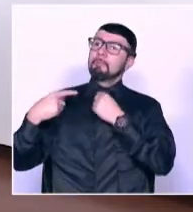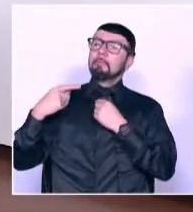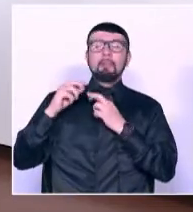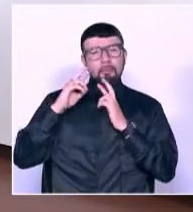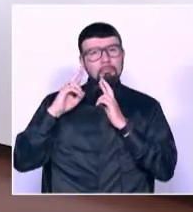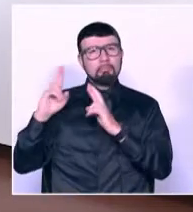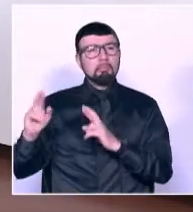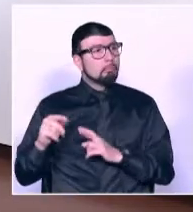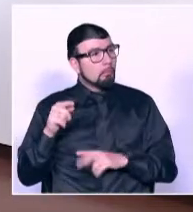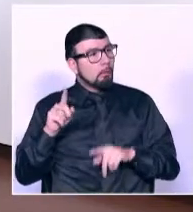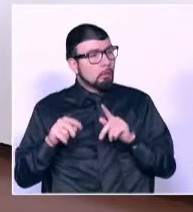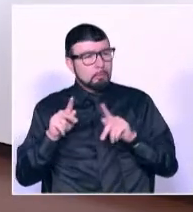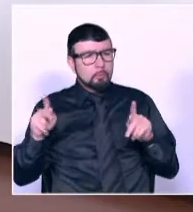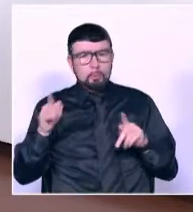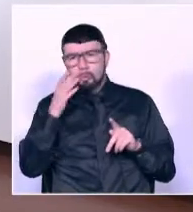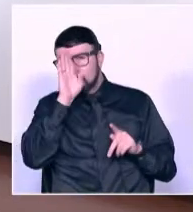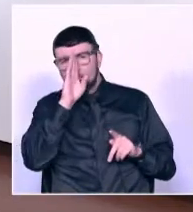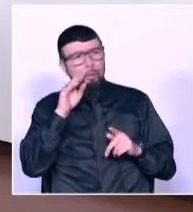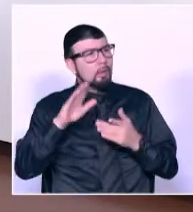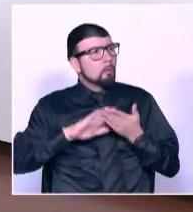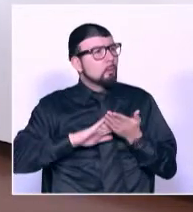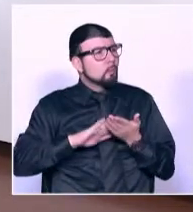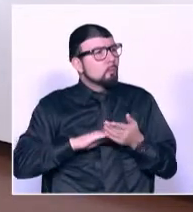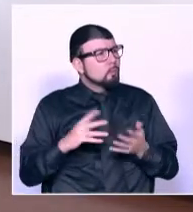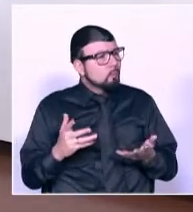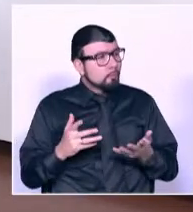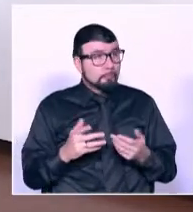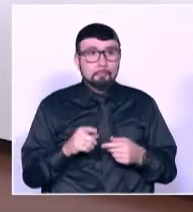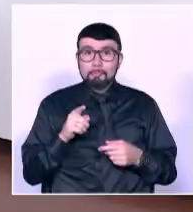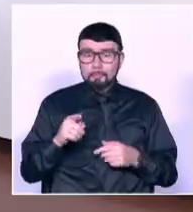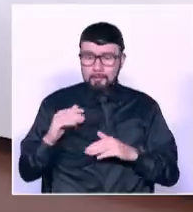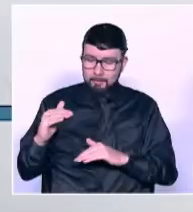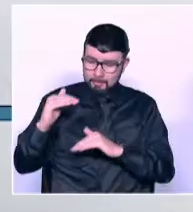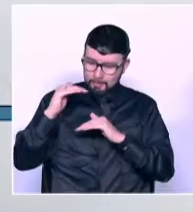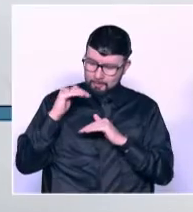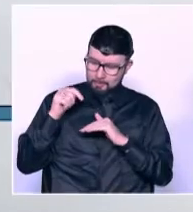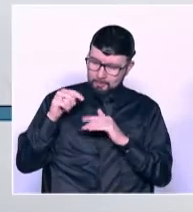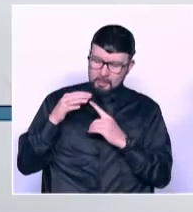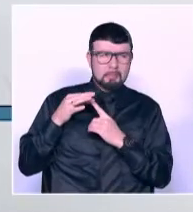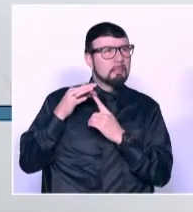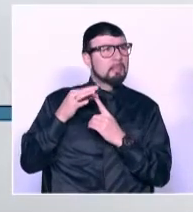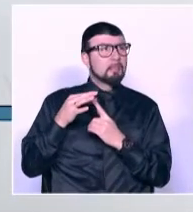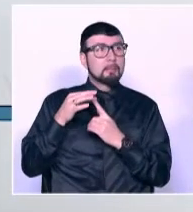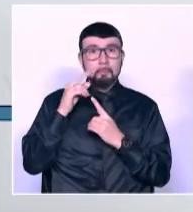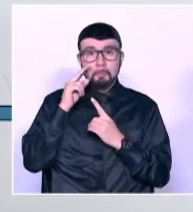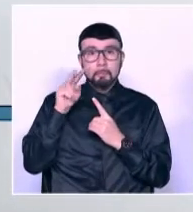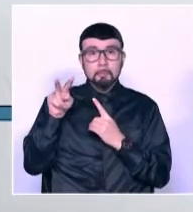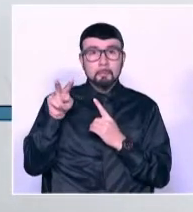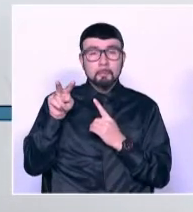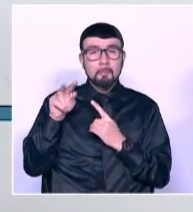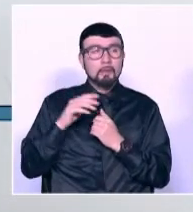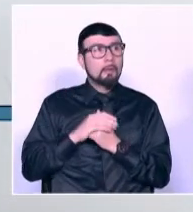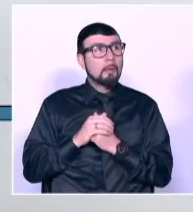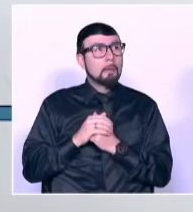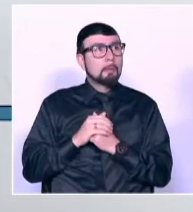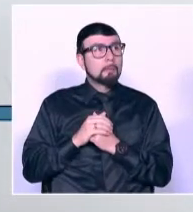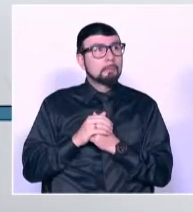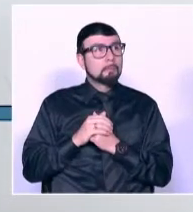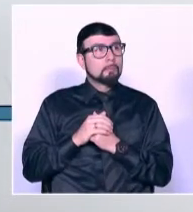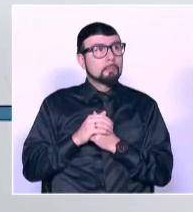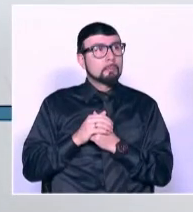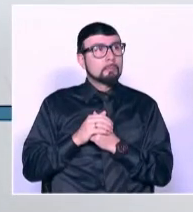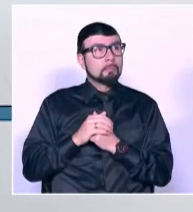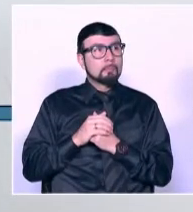de los tratamientos. Aquí la doctora me regaló algo especial que podemos ver aquí y lo podemos ver